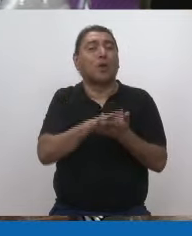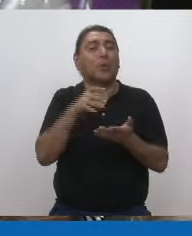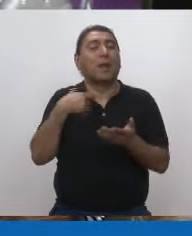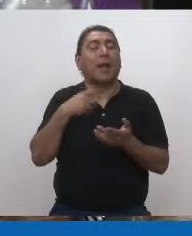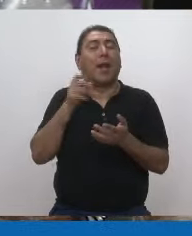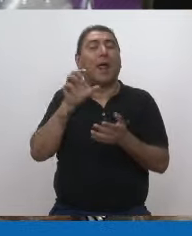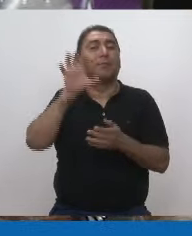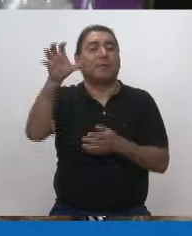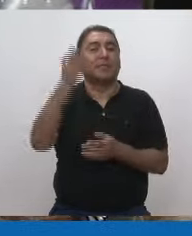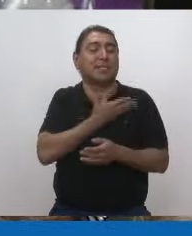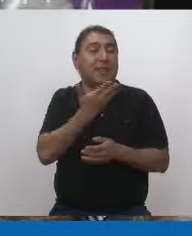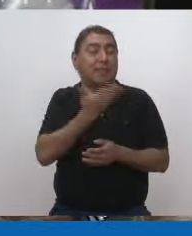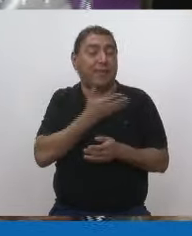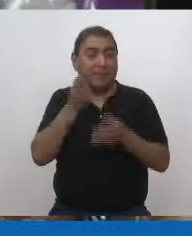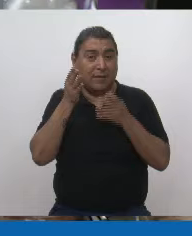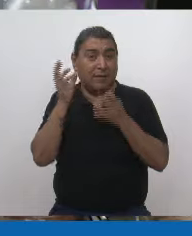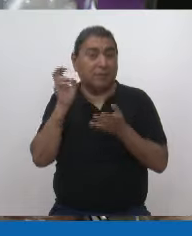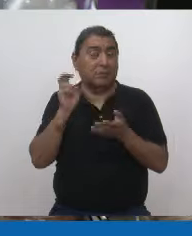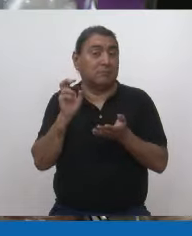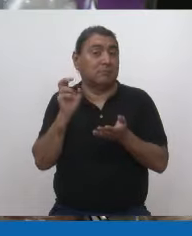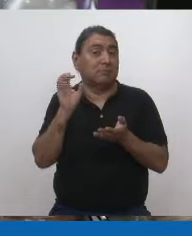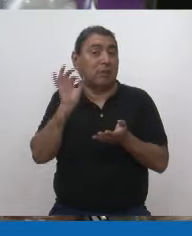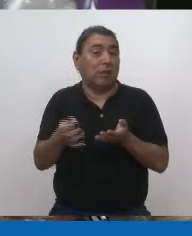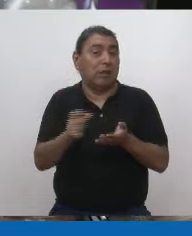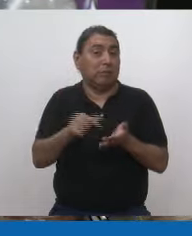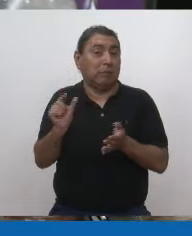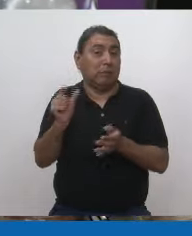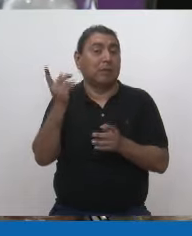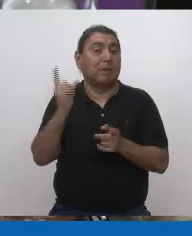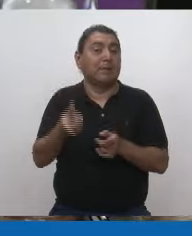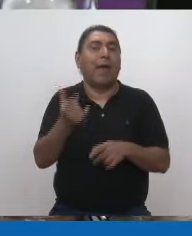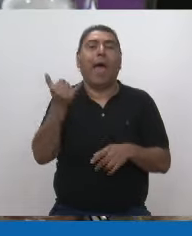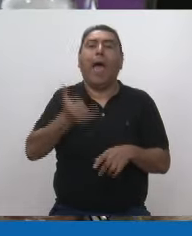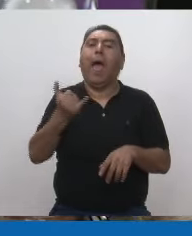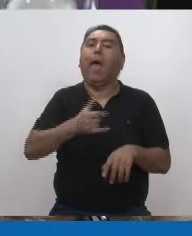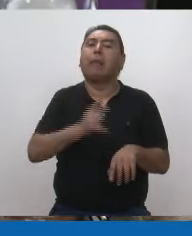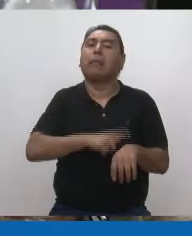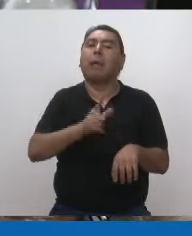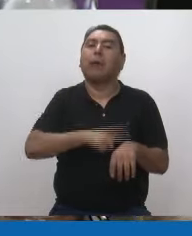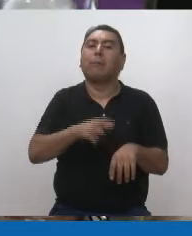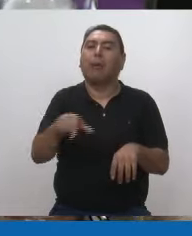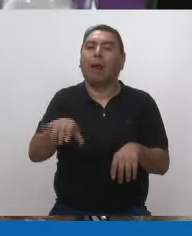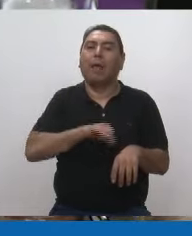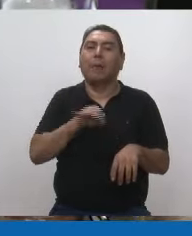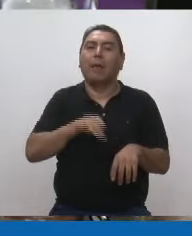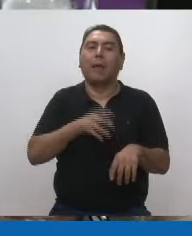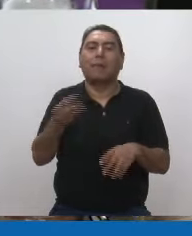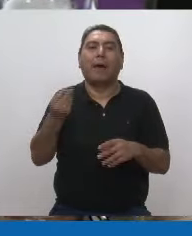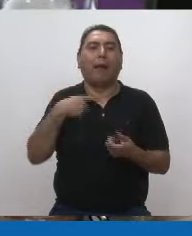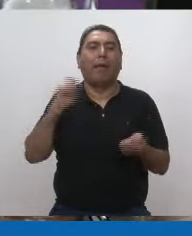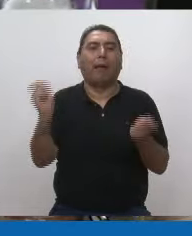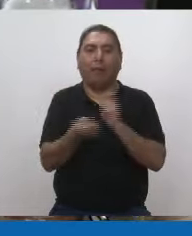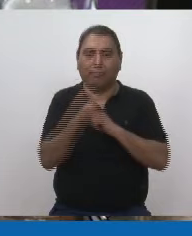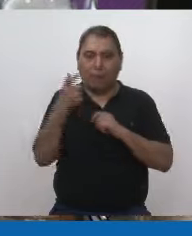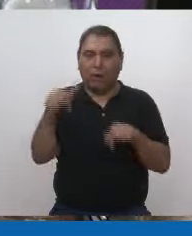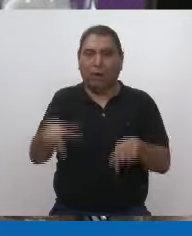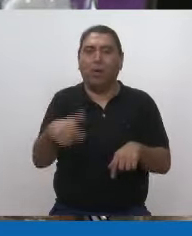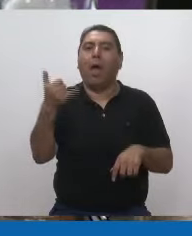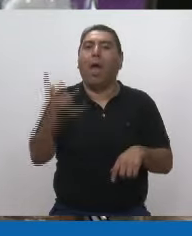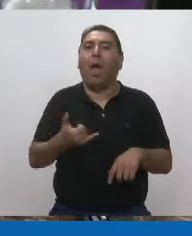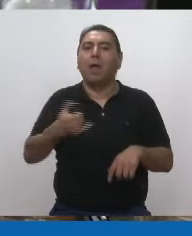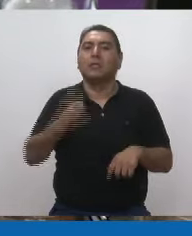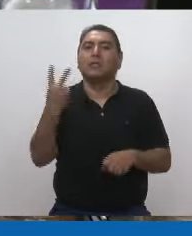Fe, hay tiempo en la vida para rectificarse. Hoy tienen esta segunda